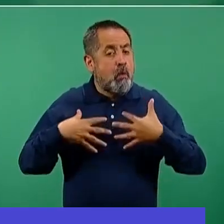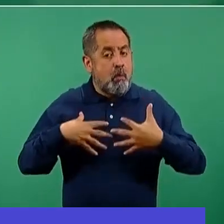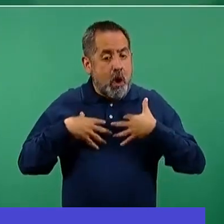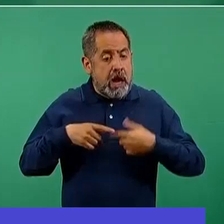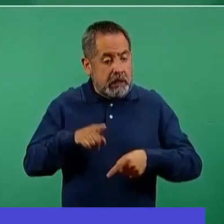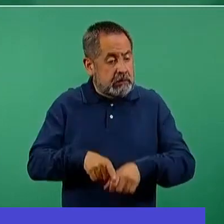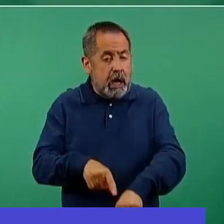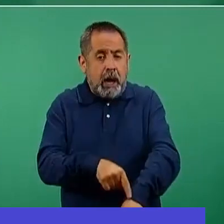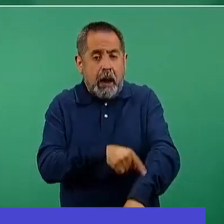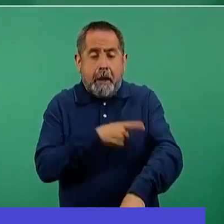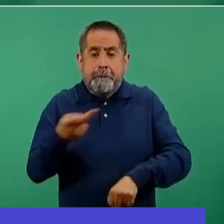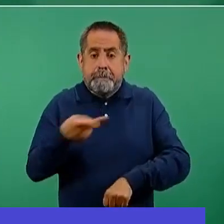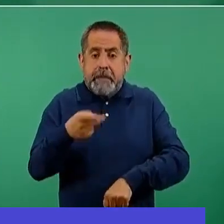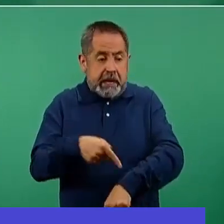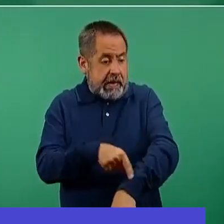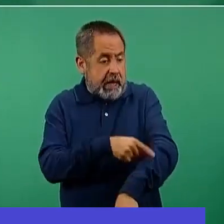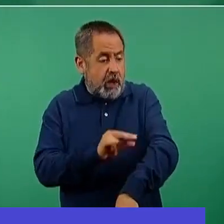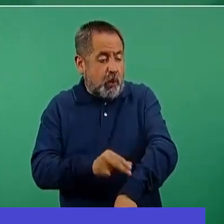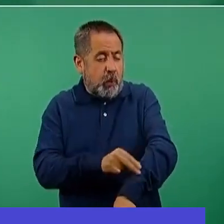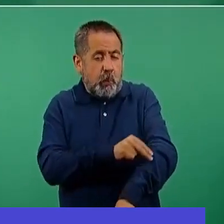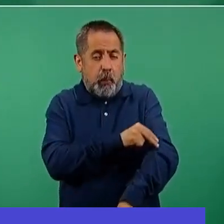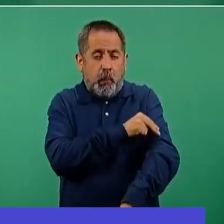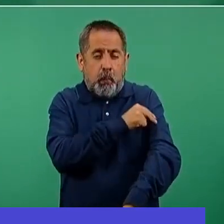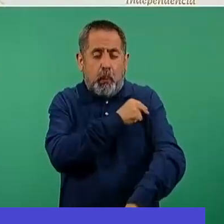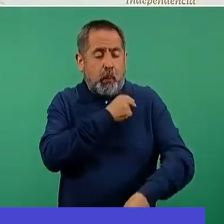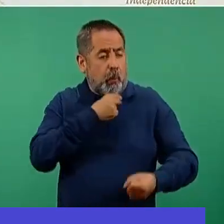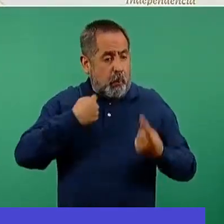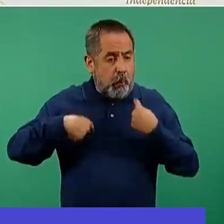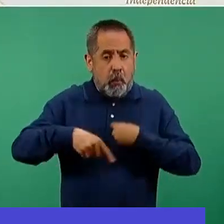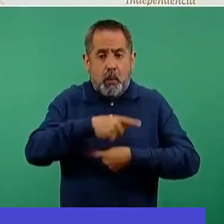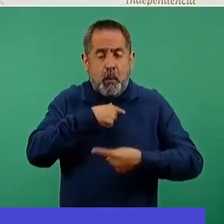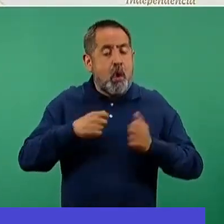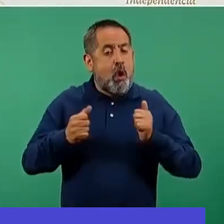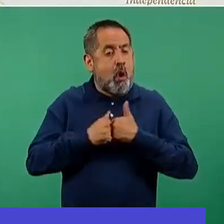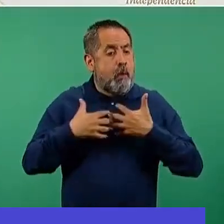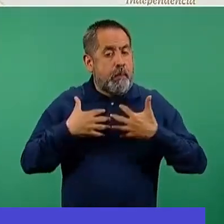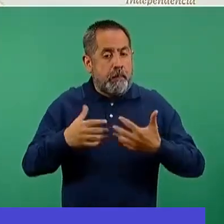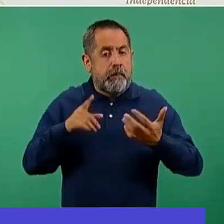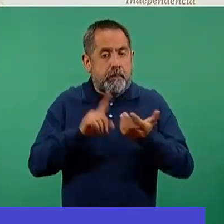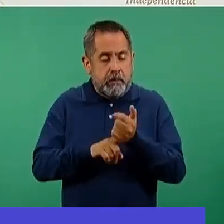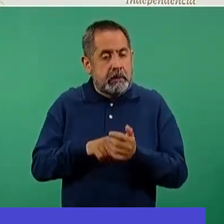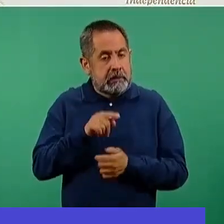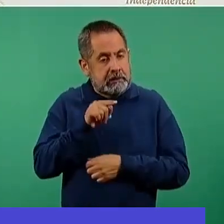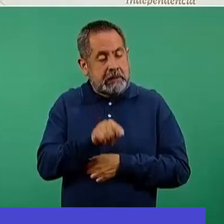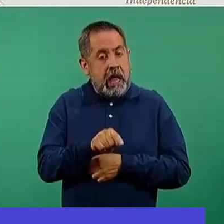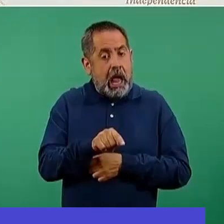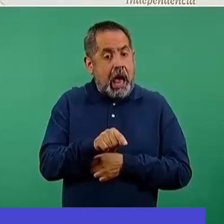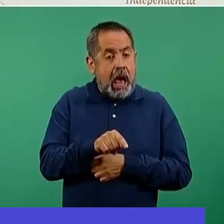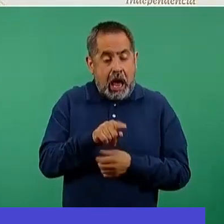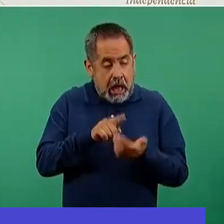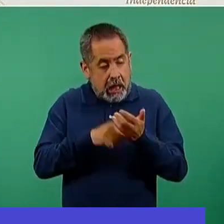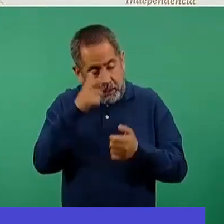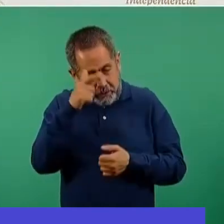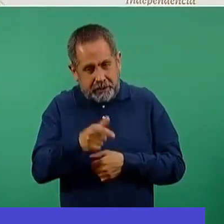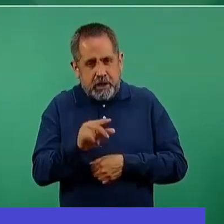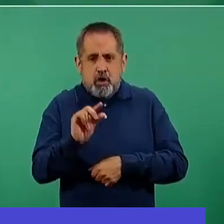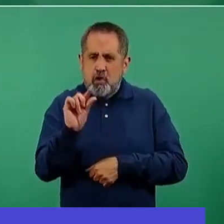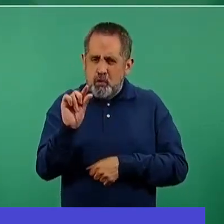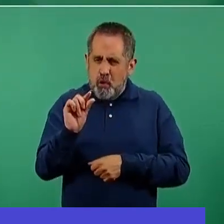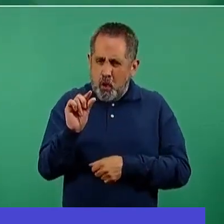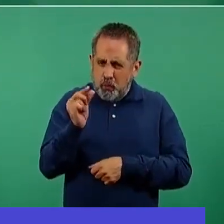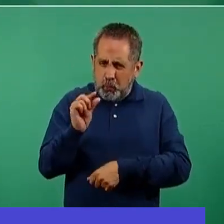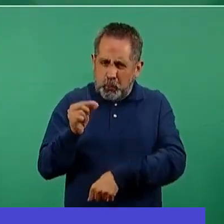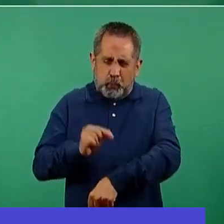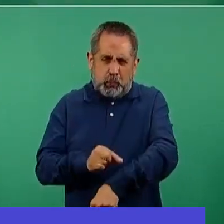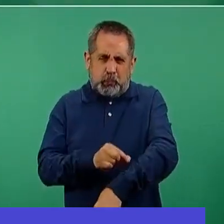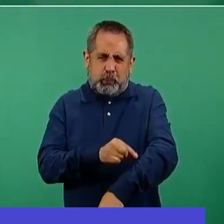relación entre trombosis de las piernas y un fenómeno que se llama tromboembolismo pulmonar, en donde el coágulo viaja